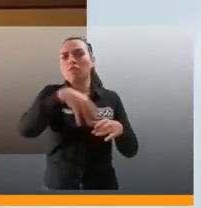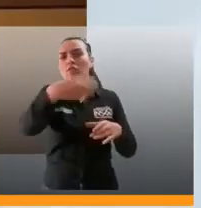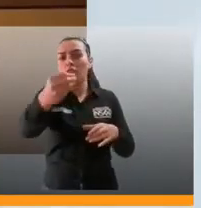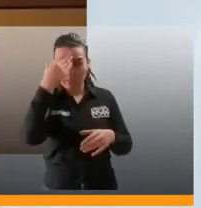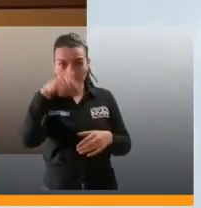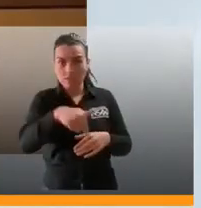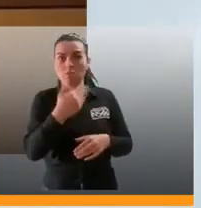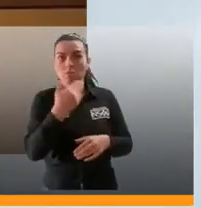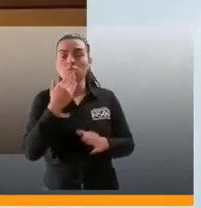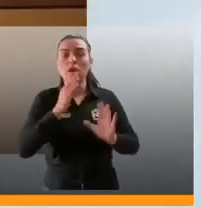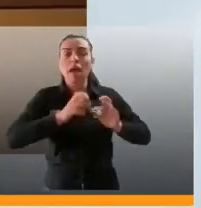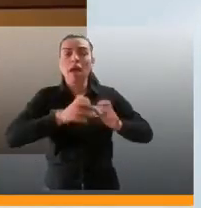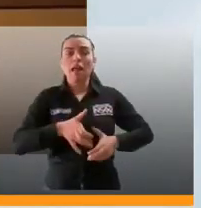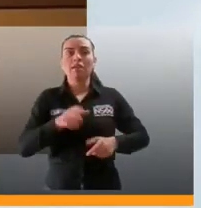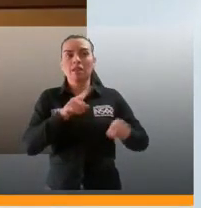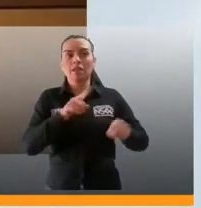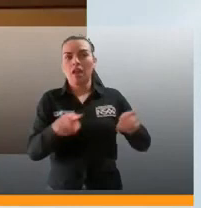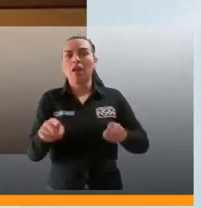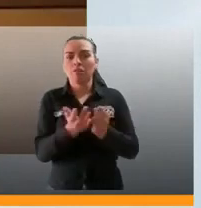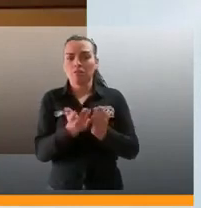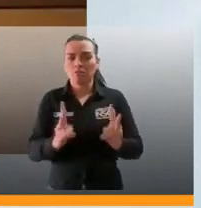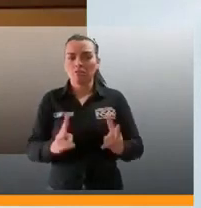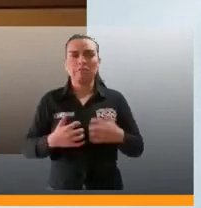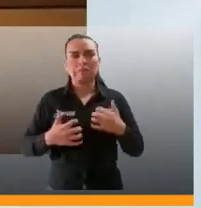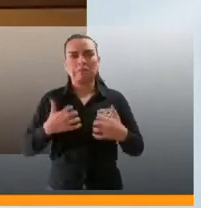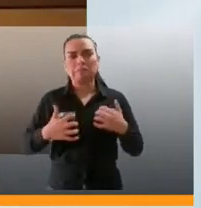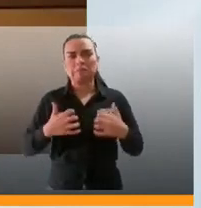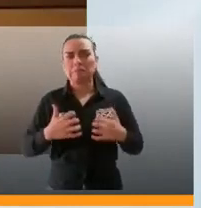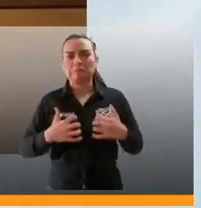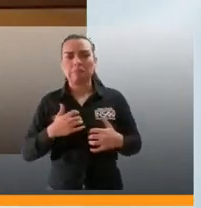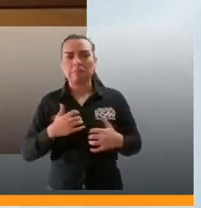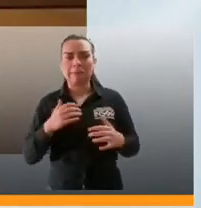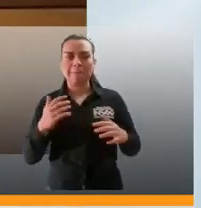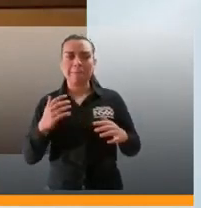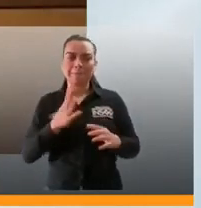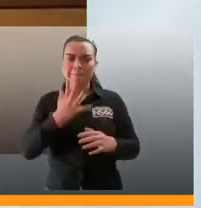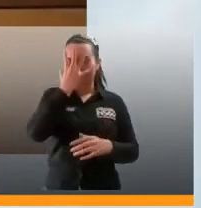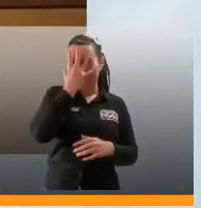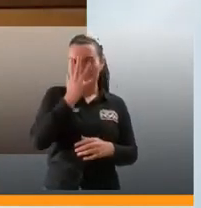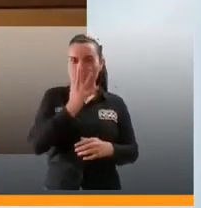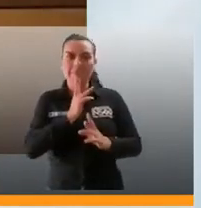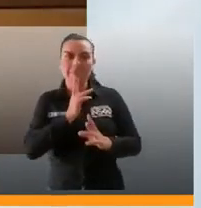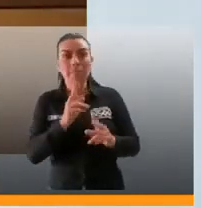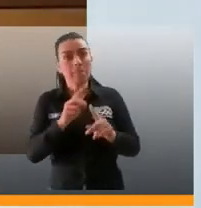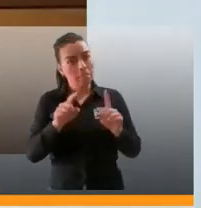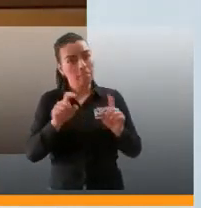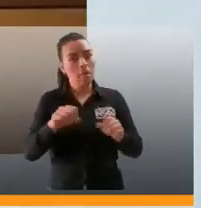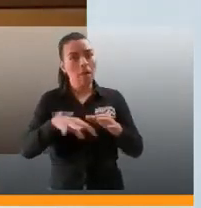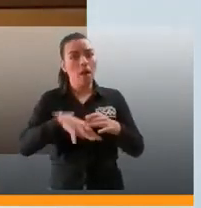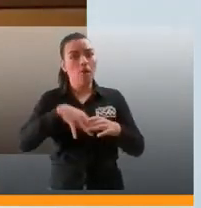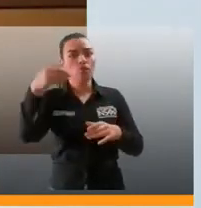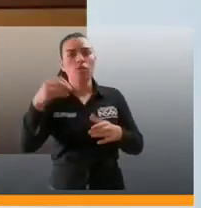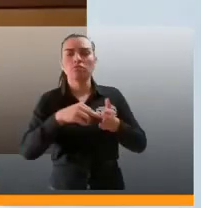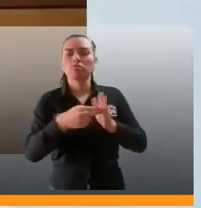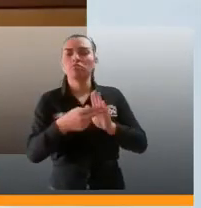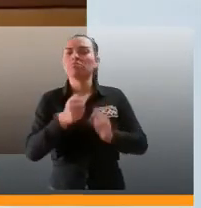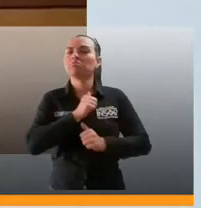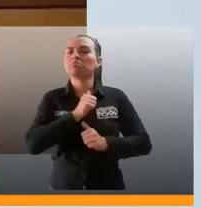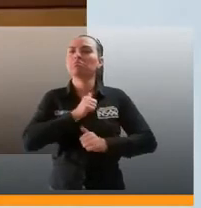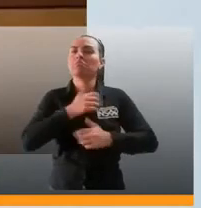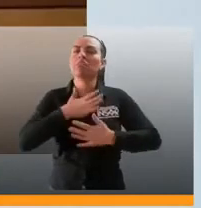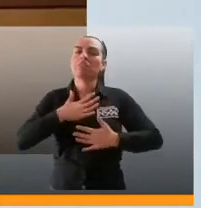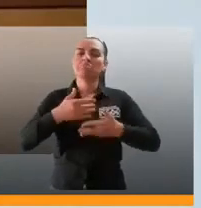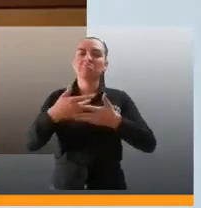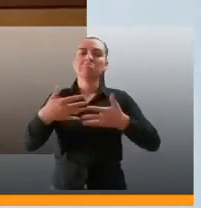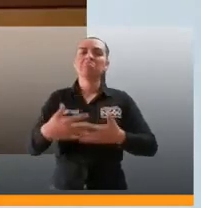foros asincrónicos, espacios donde realmente yo puedo participar, dar mi opinión, son muy,